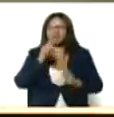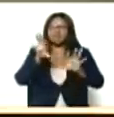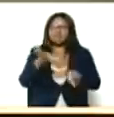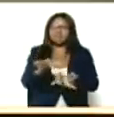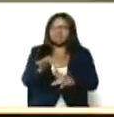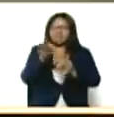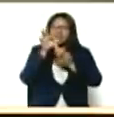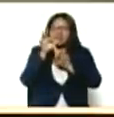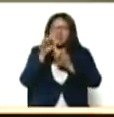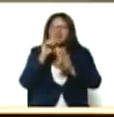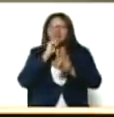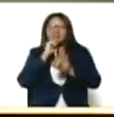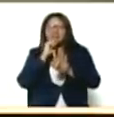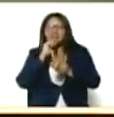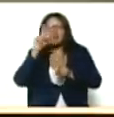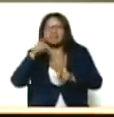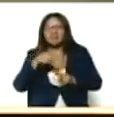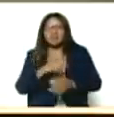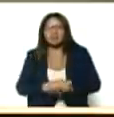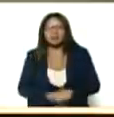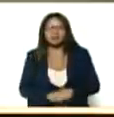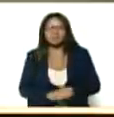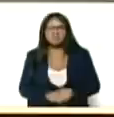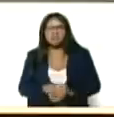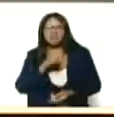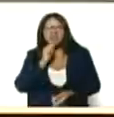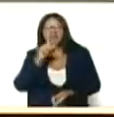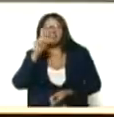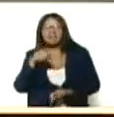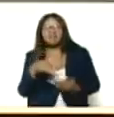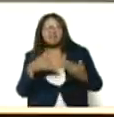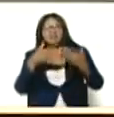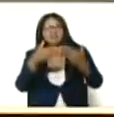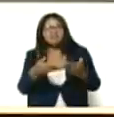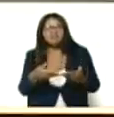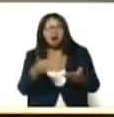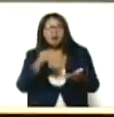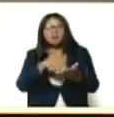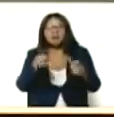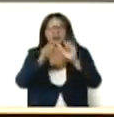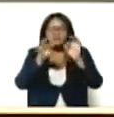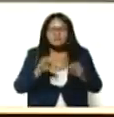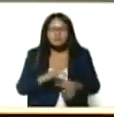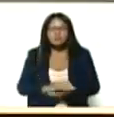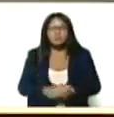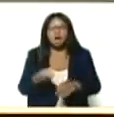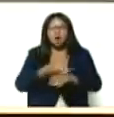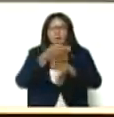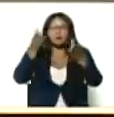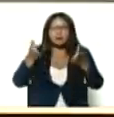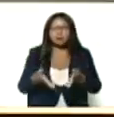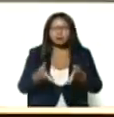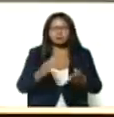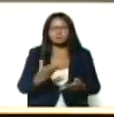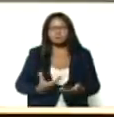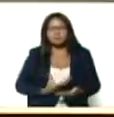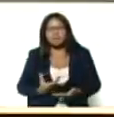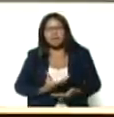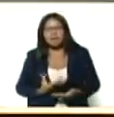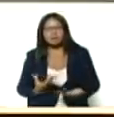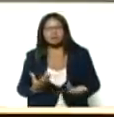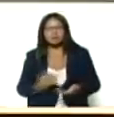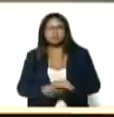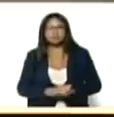designen a los candidatos y candidatas a gobernadores,